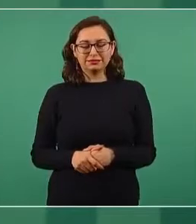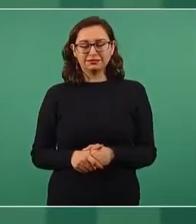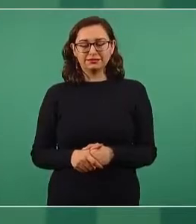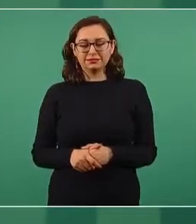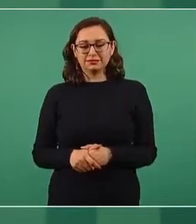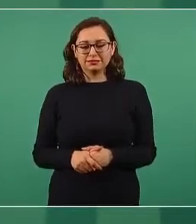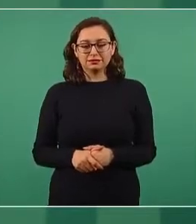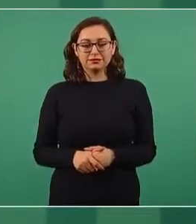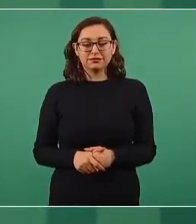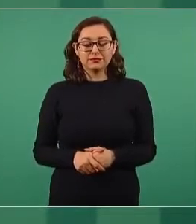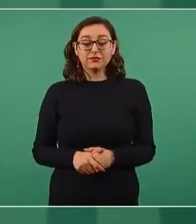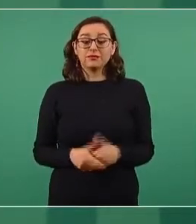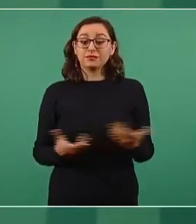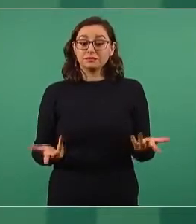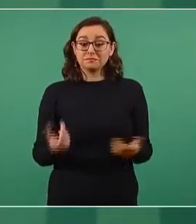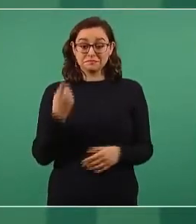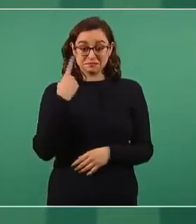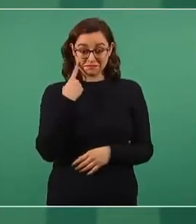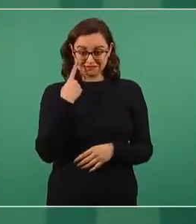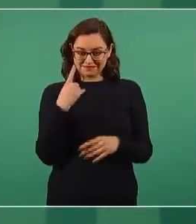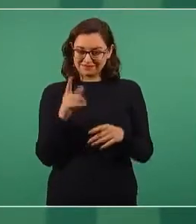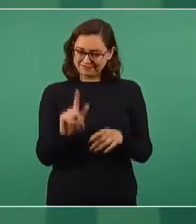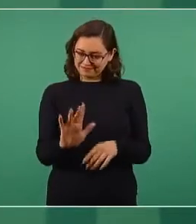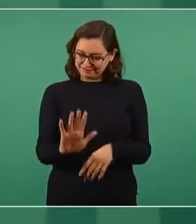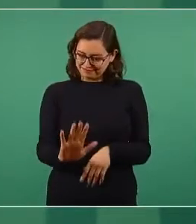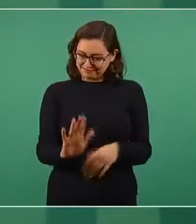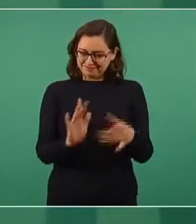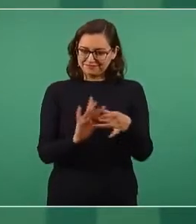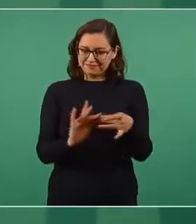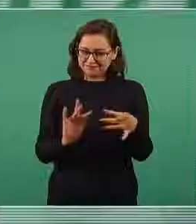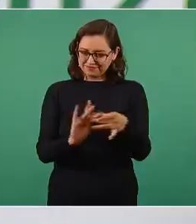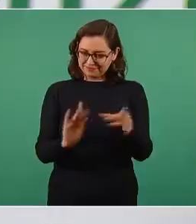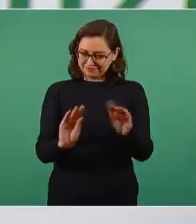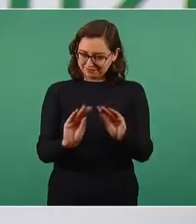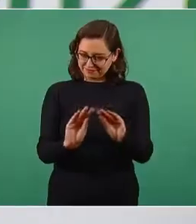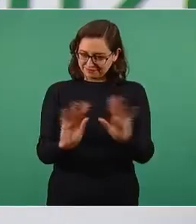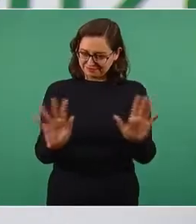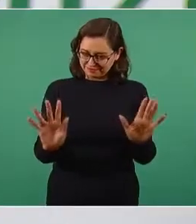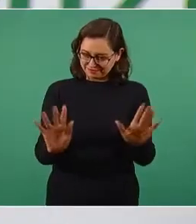la línea fronteriza es muy clara. Vas a tener influencia en la opinión pública,